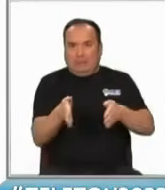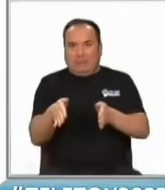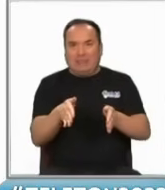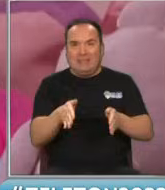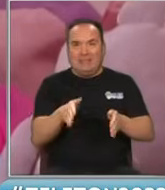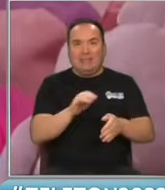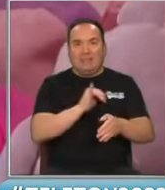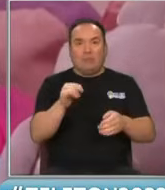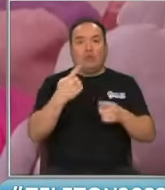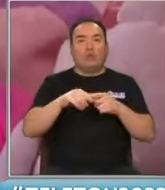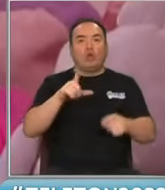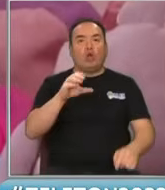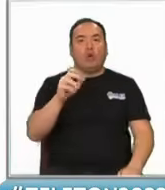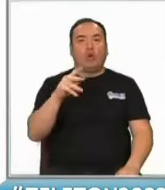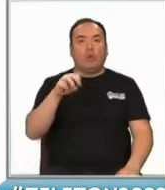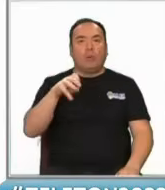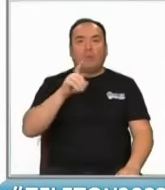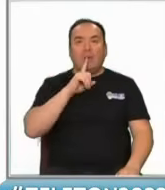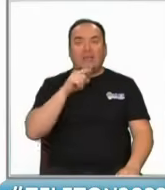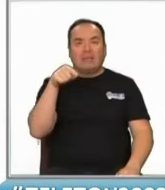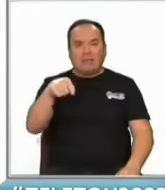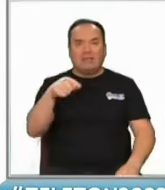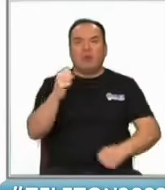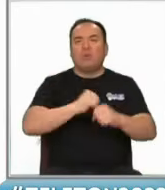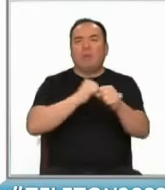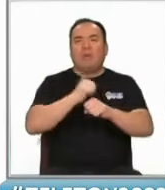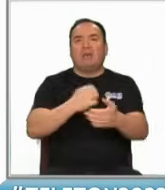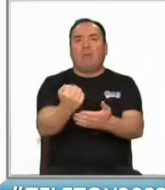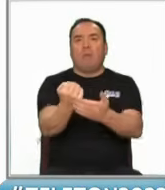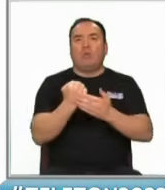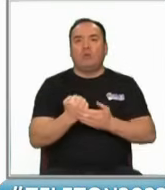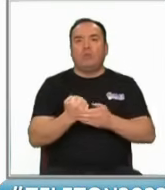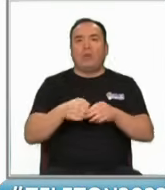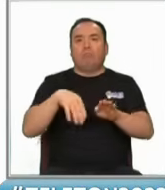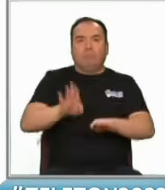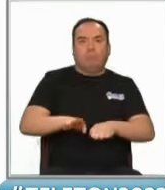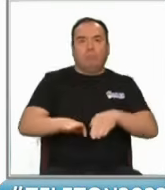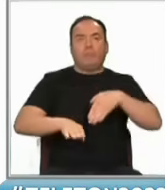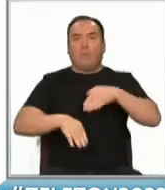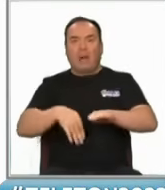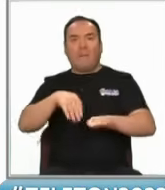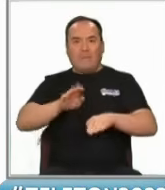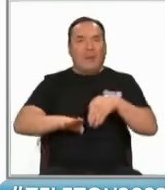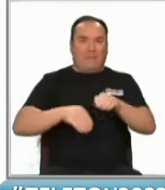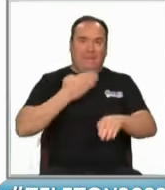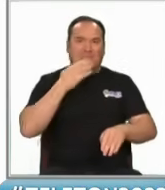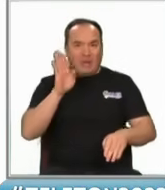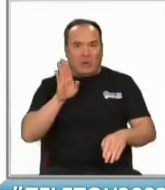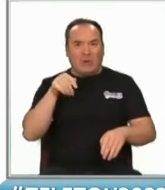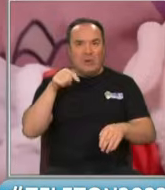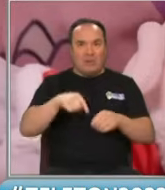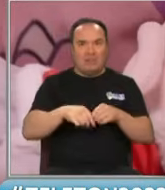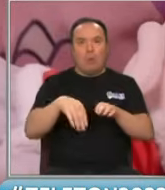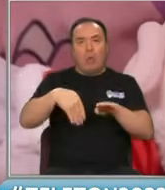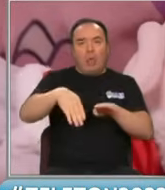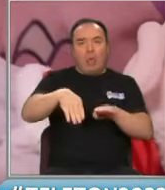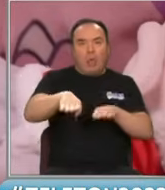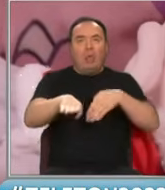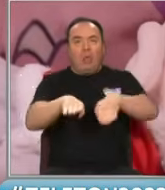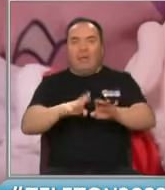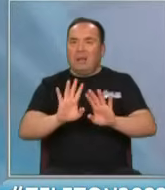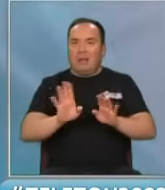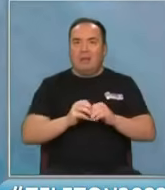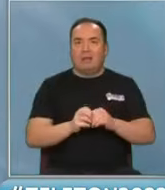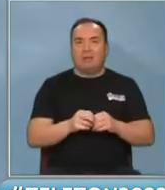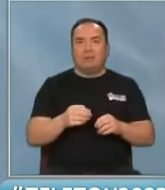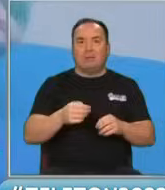el Locomac es una maquinita que me ayuda a caminar mejor. Así que no arrastrar pie. De hecho, no tenía ni